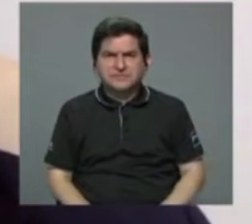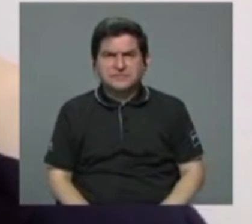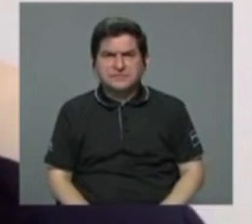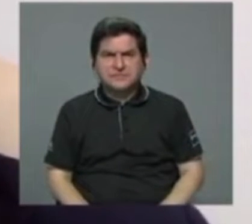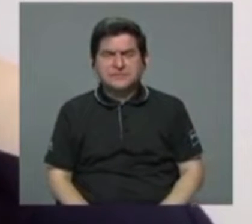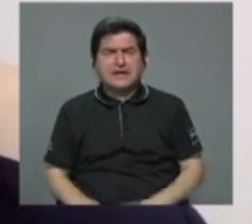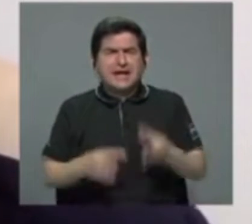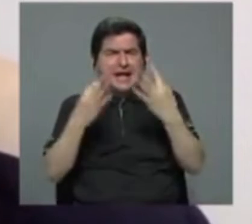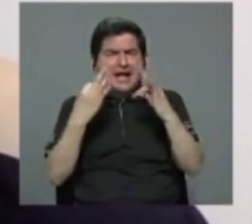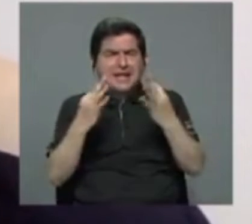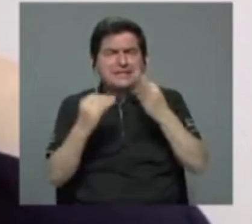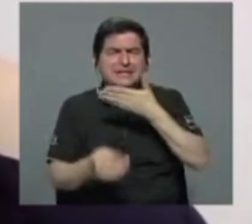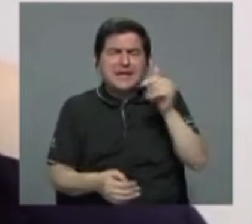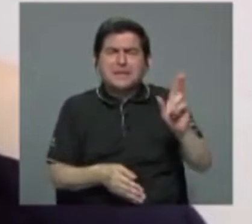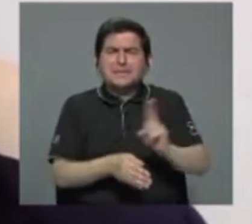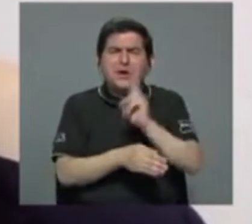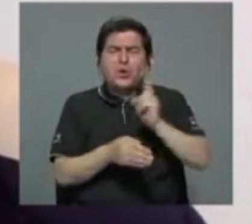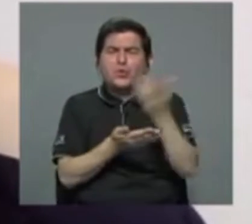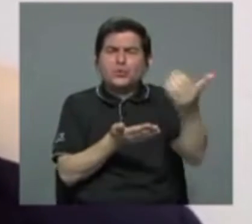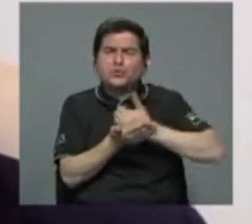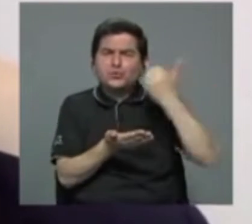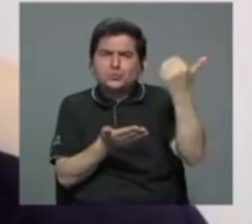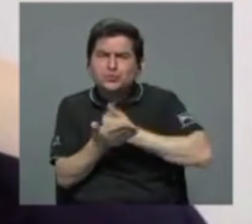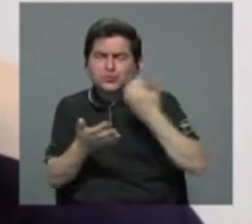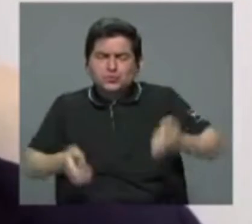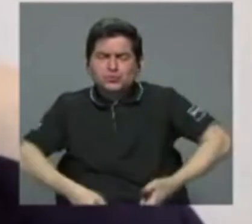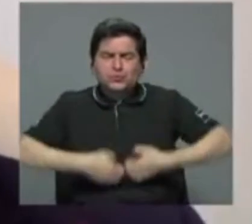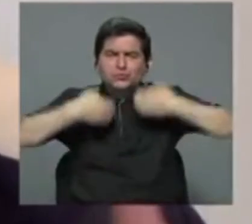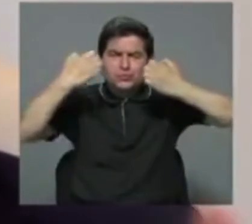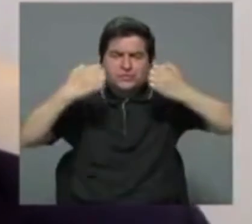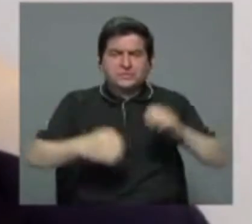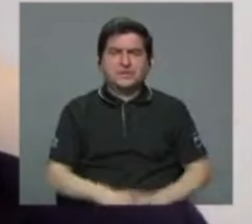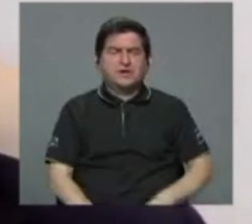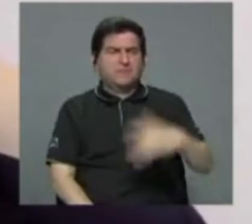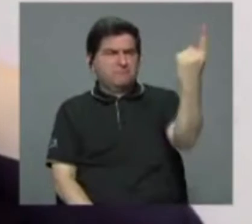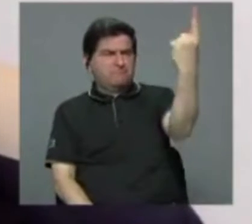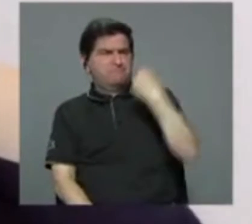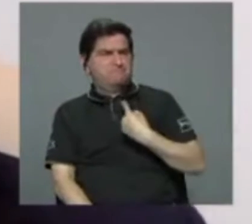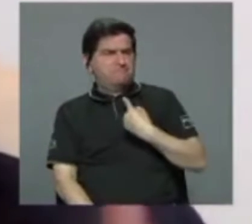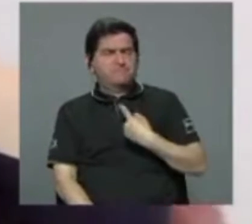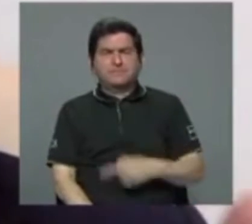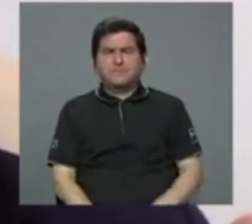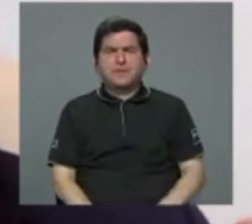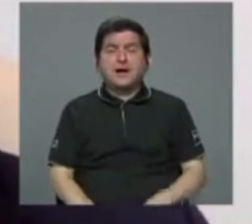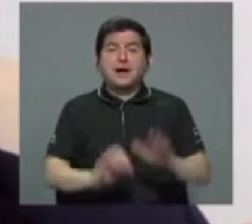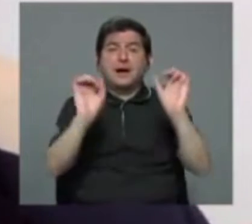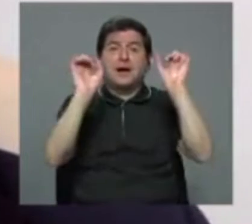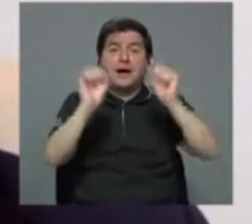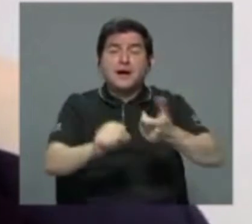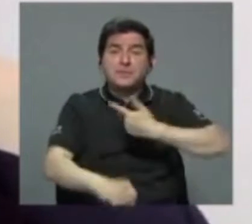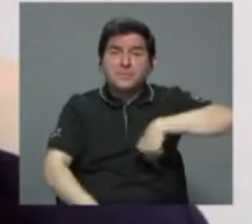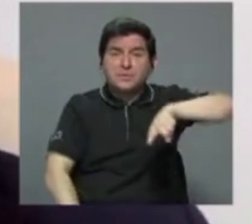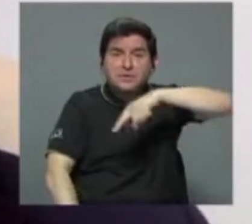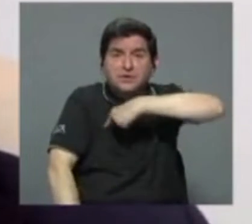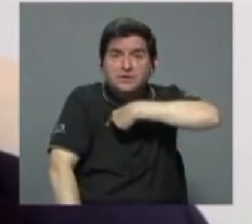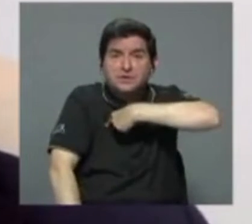hacer el mejor uso de los recursos existentes, nos obliga a aprender